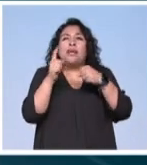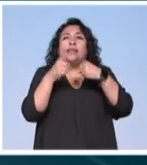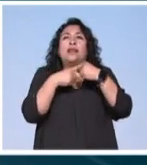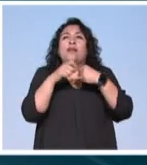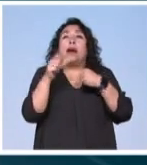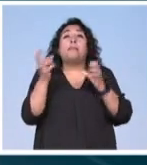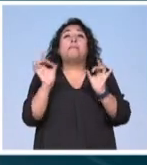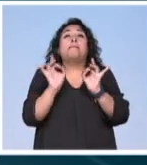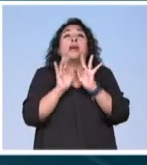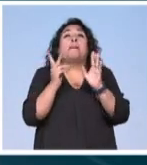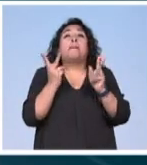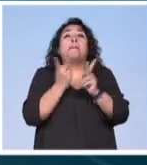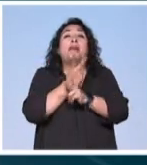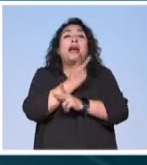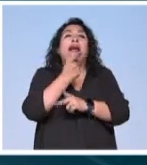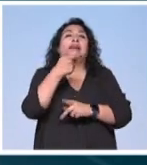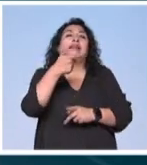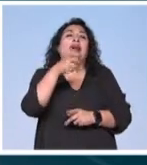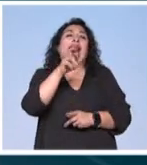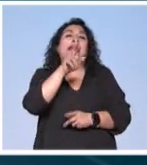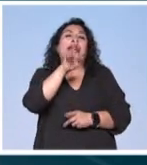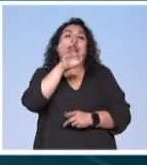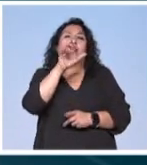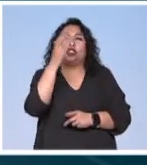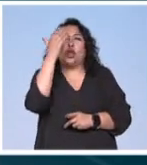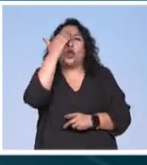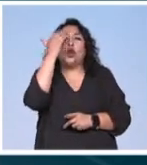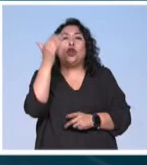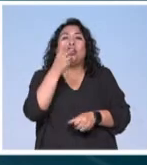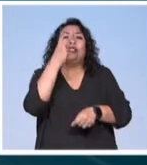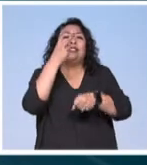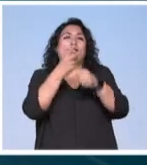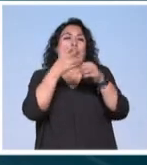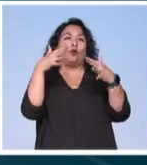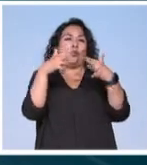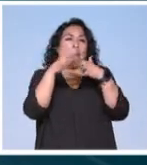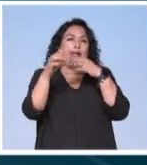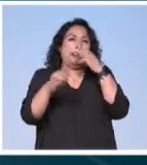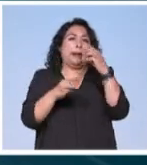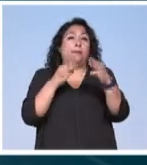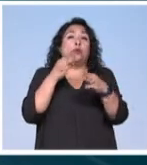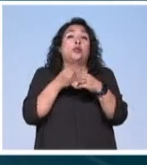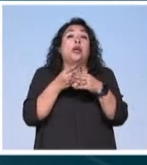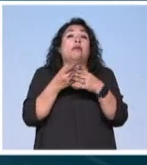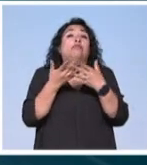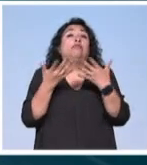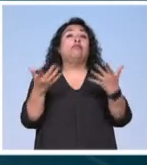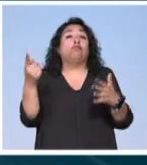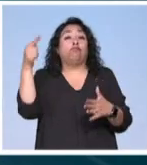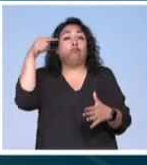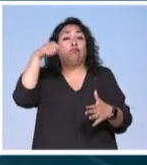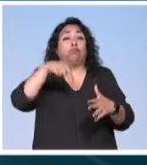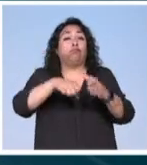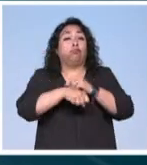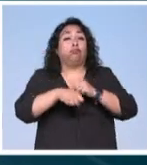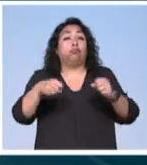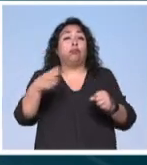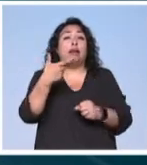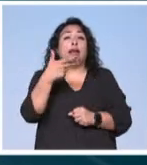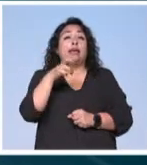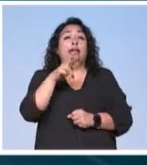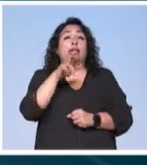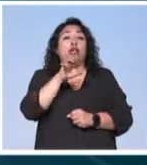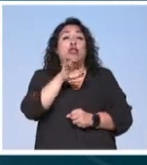las consecuencias de la radiación nuclear y los horrores de la Segunda Guerra Mundial, especialmente el bombardeo atómico a Hiroshima